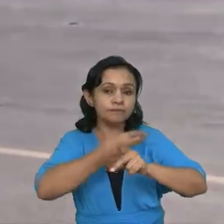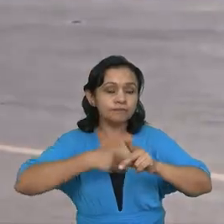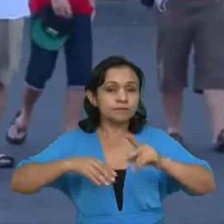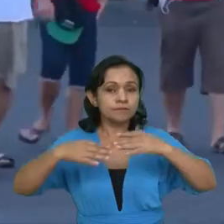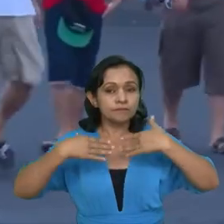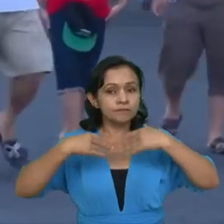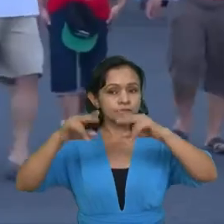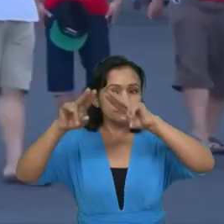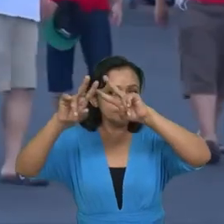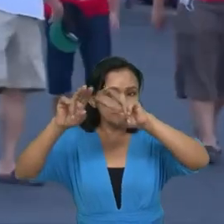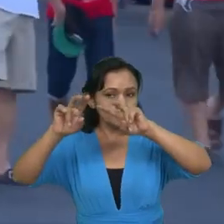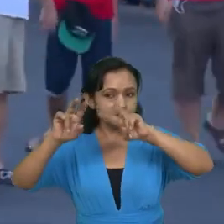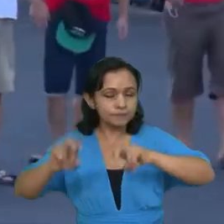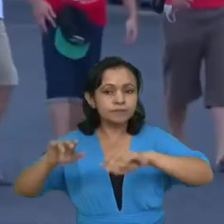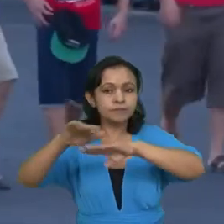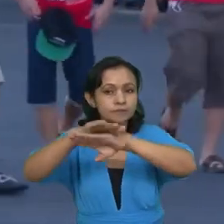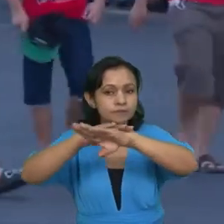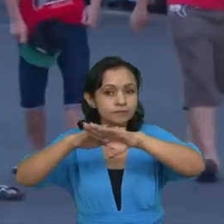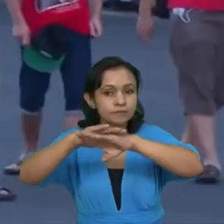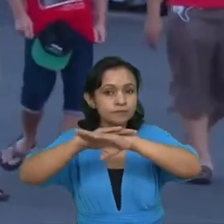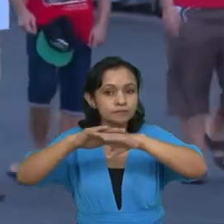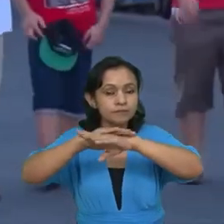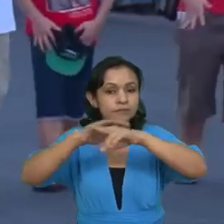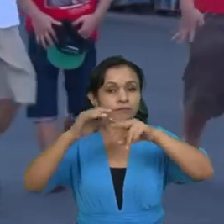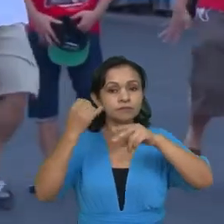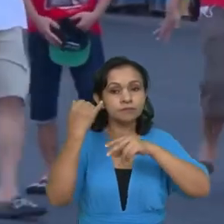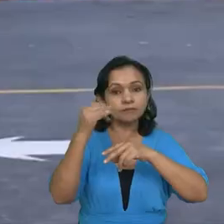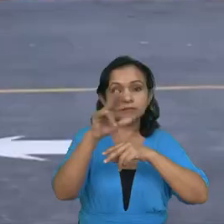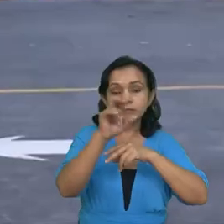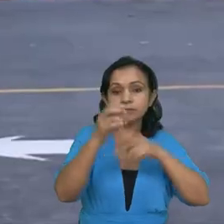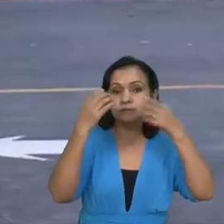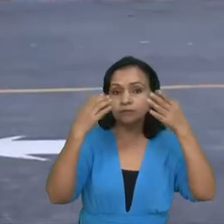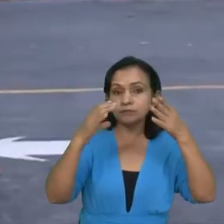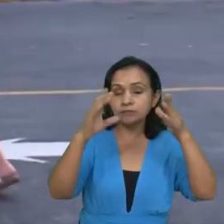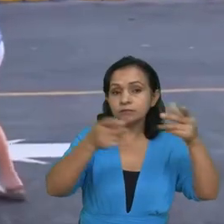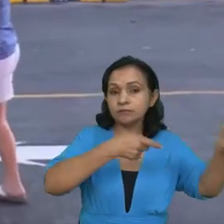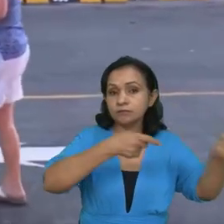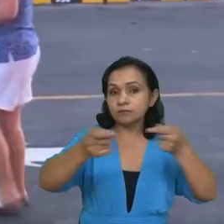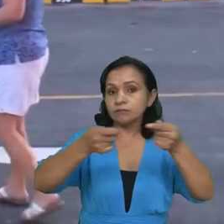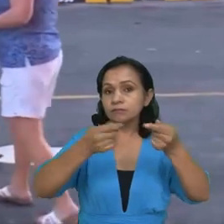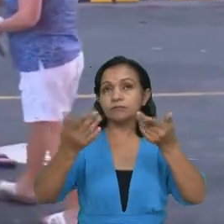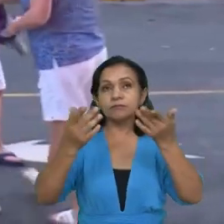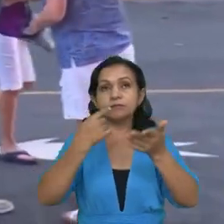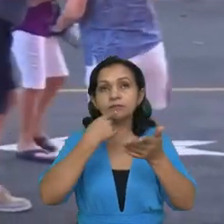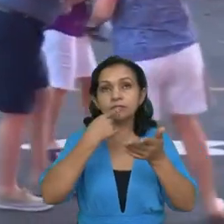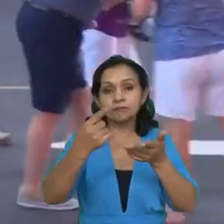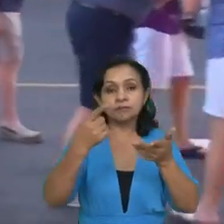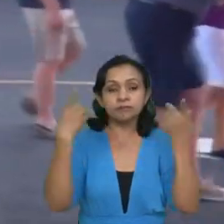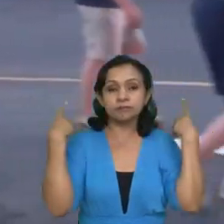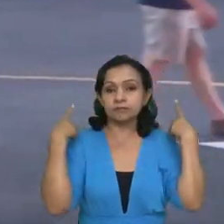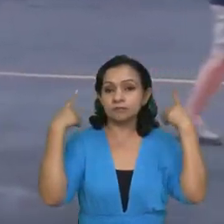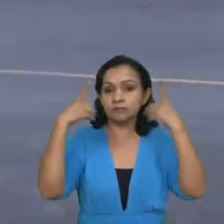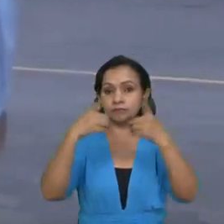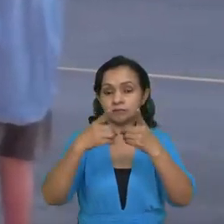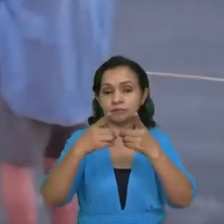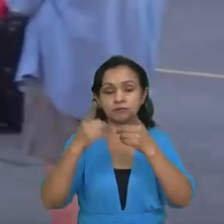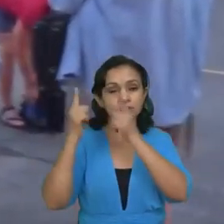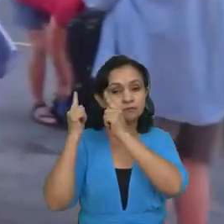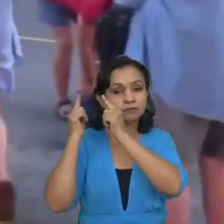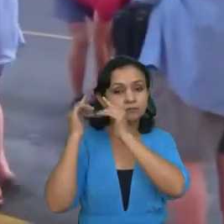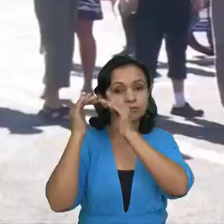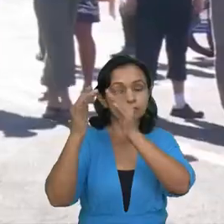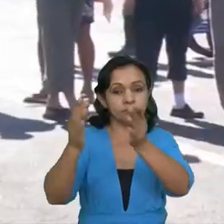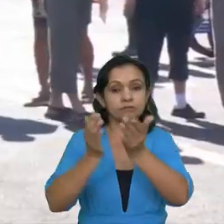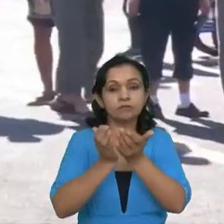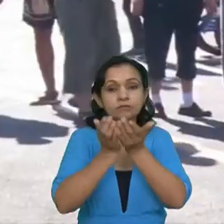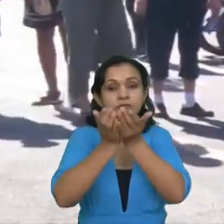quienes al final autorizan el desembarque o no de los productos de importaciones aseguró el director general de transporte acuático de